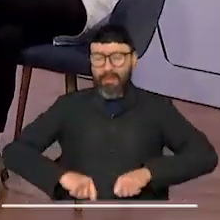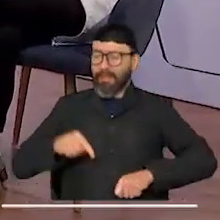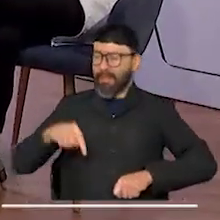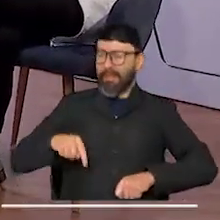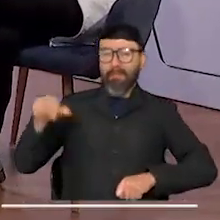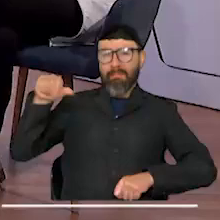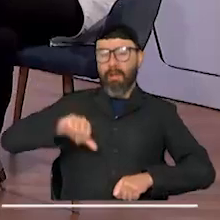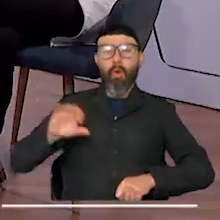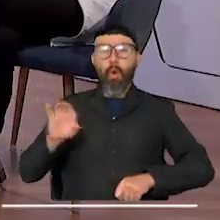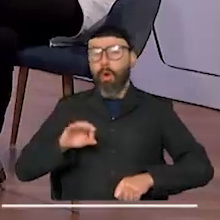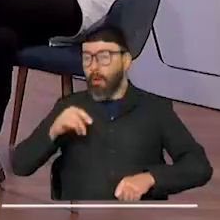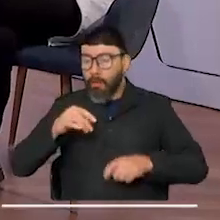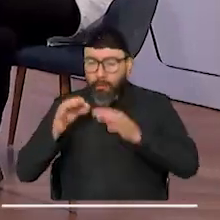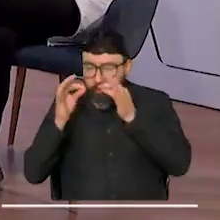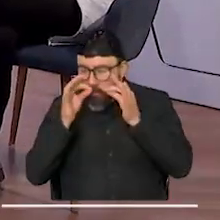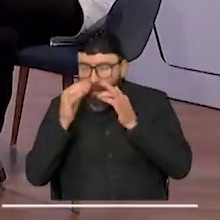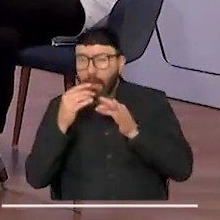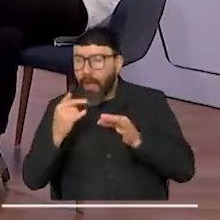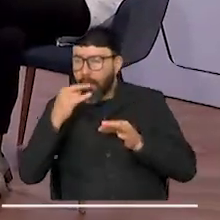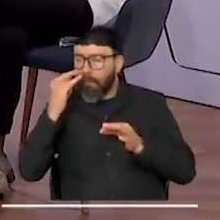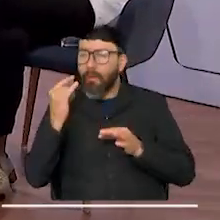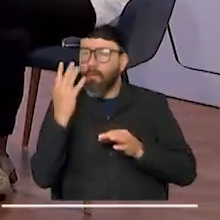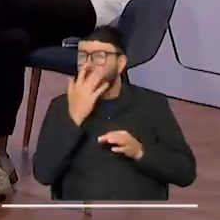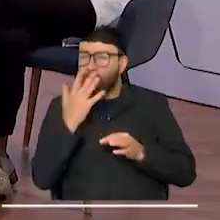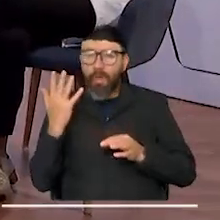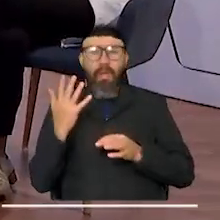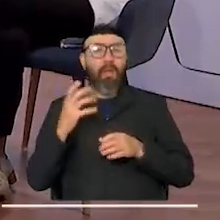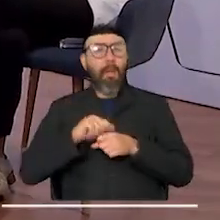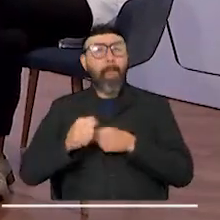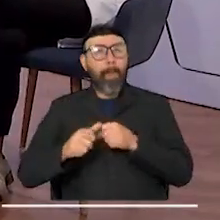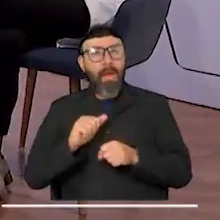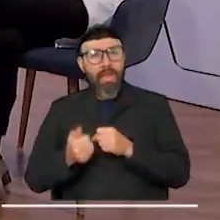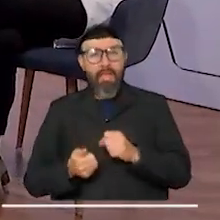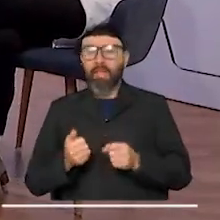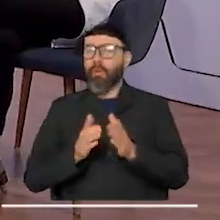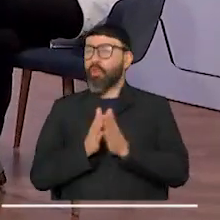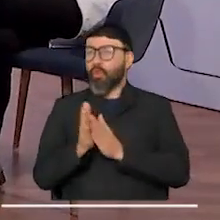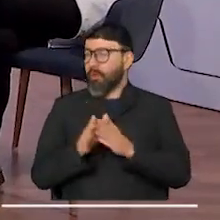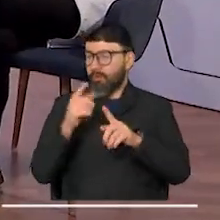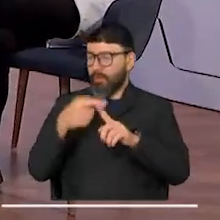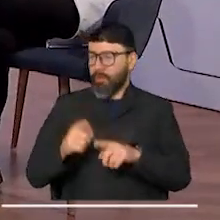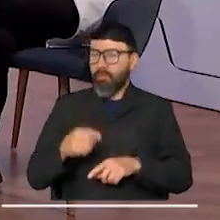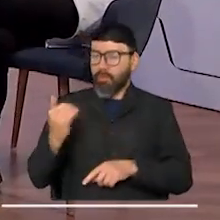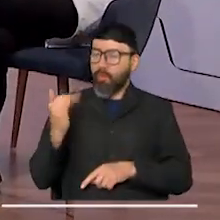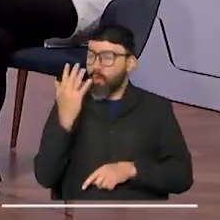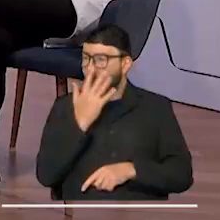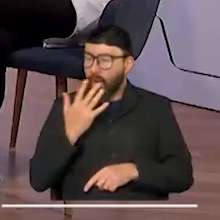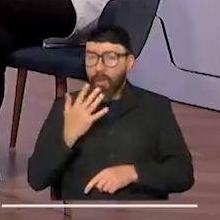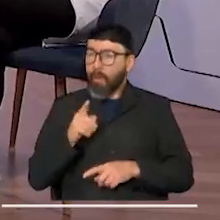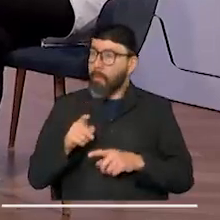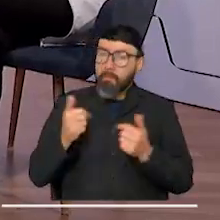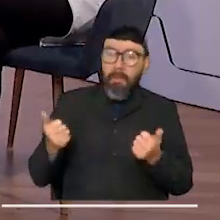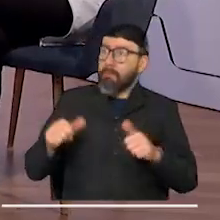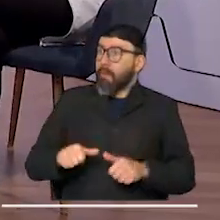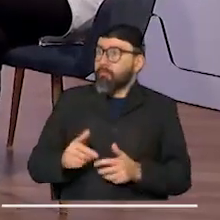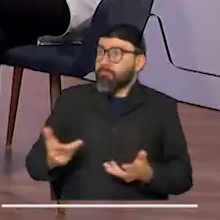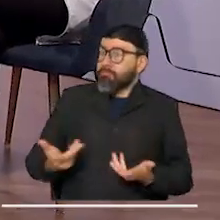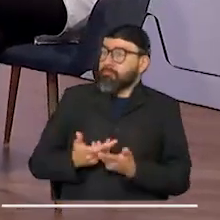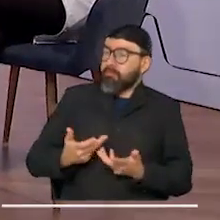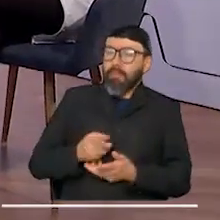aromatizado hoy en día no fresa banano chocolate Entonces es correcto no es correcto